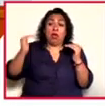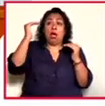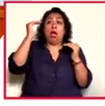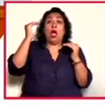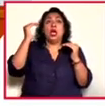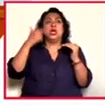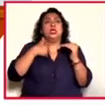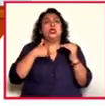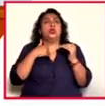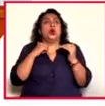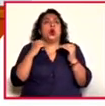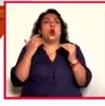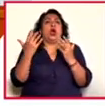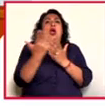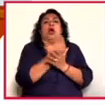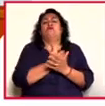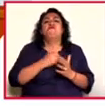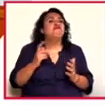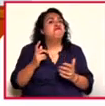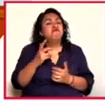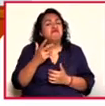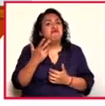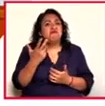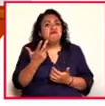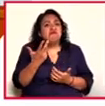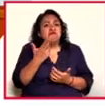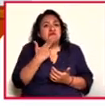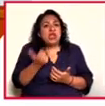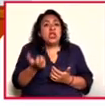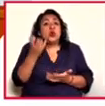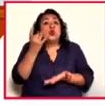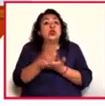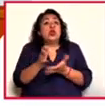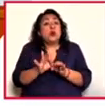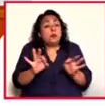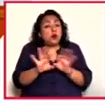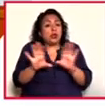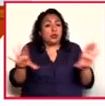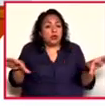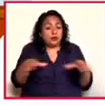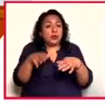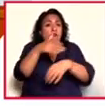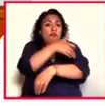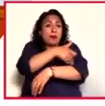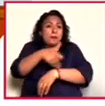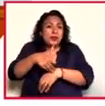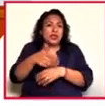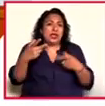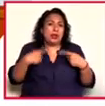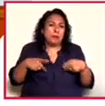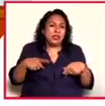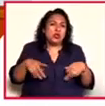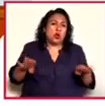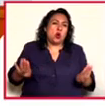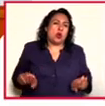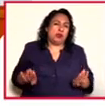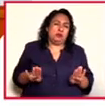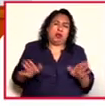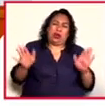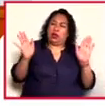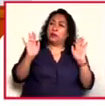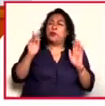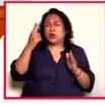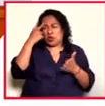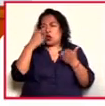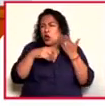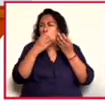lugar y que lo único que necesitabas era el contacto con la familia, con las personas, con la pareja, etc. Y creo que la obra rescata muy